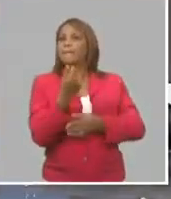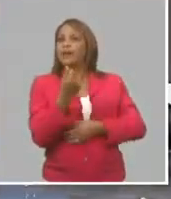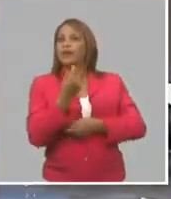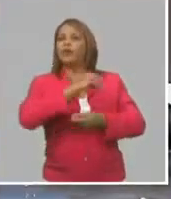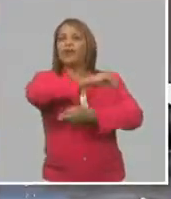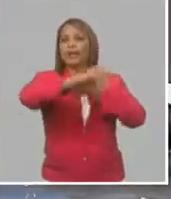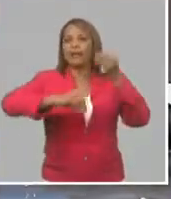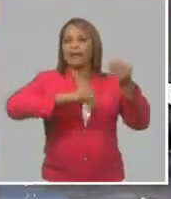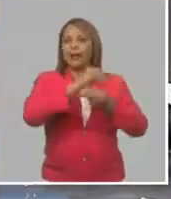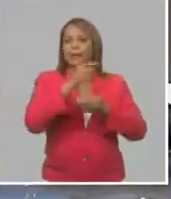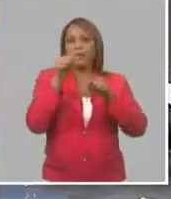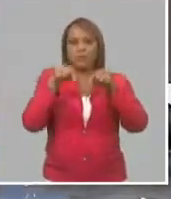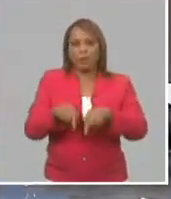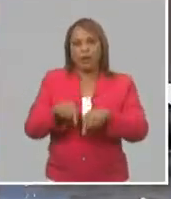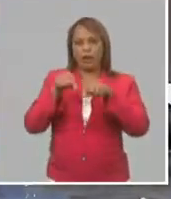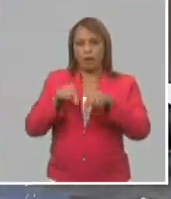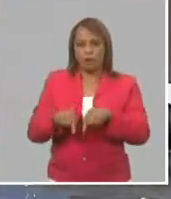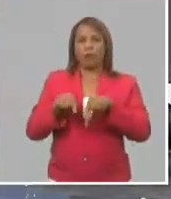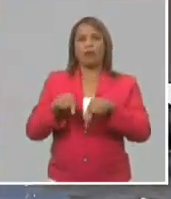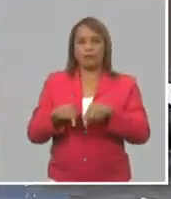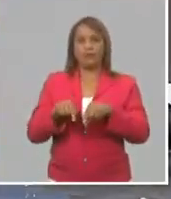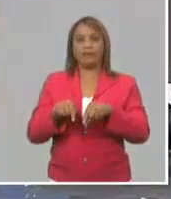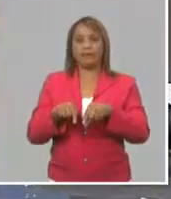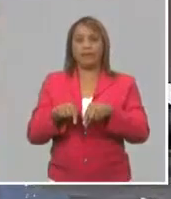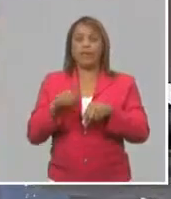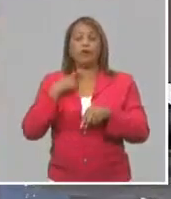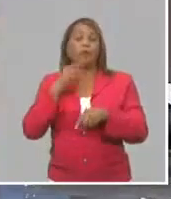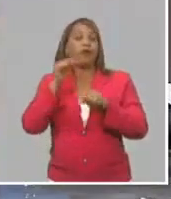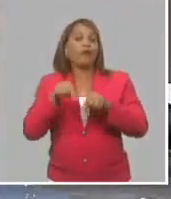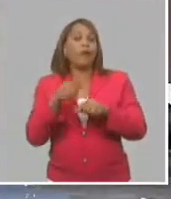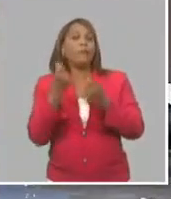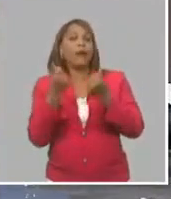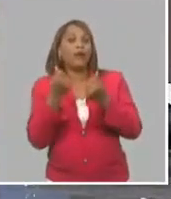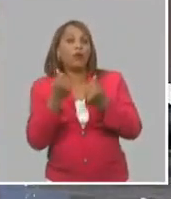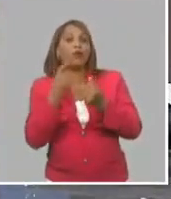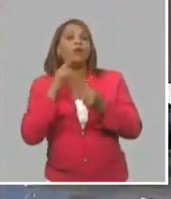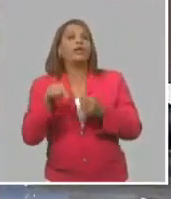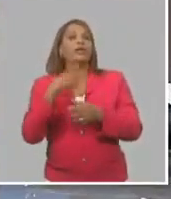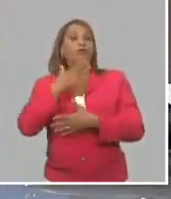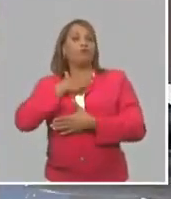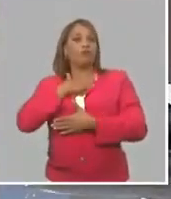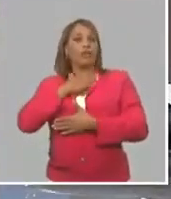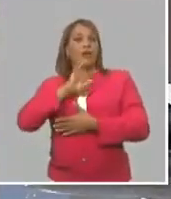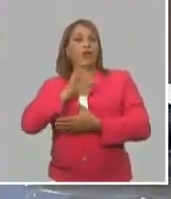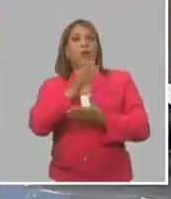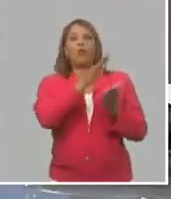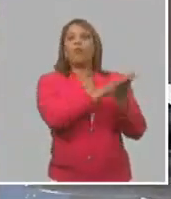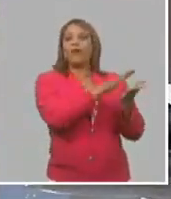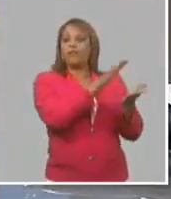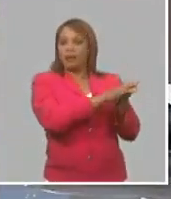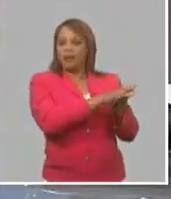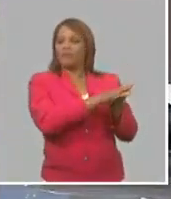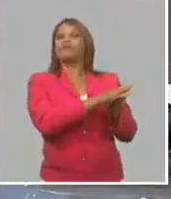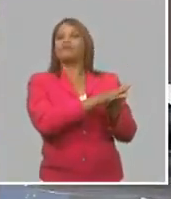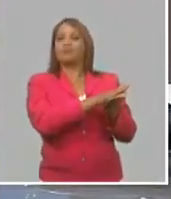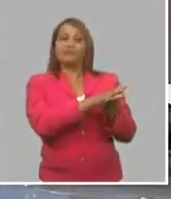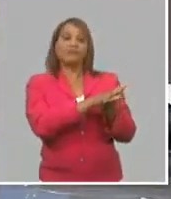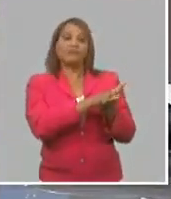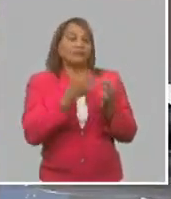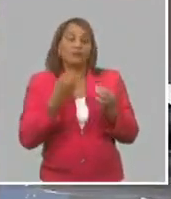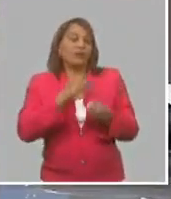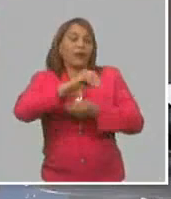cambio actual porque fue el de hoy donde usted lo compró donde usted solo ganó por un sistema de estímulo